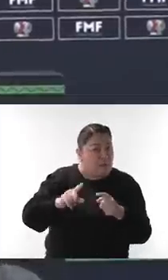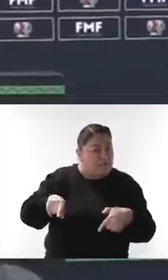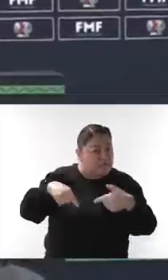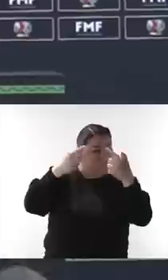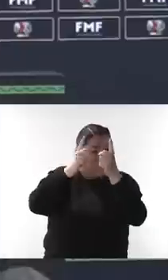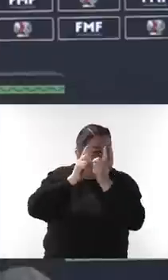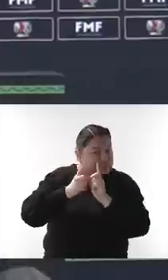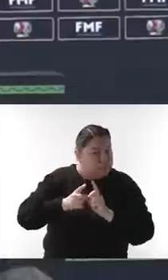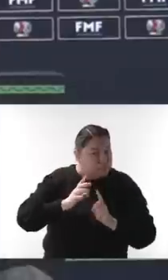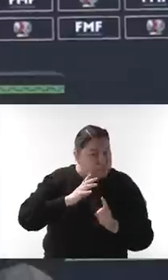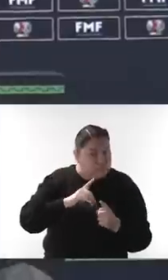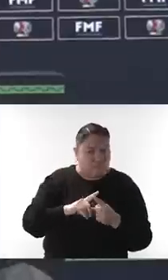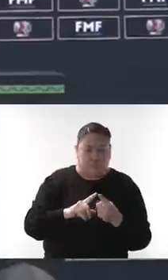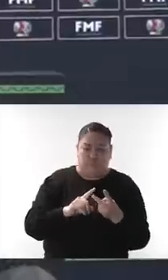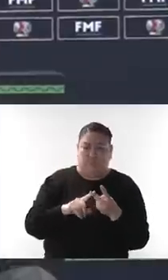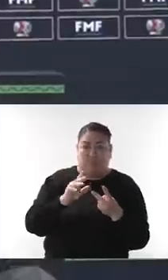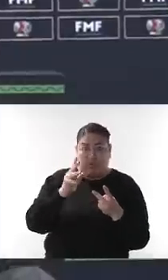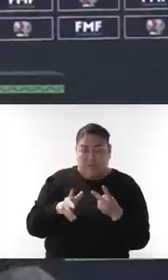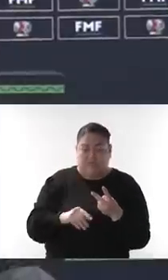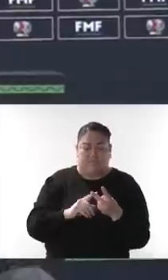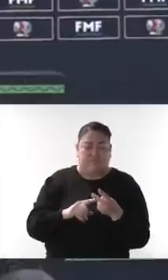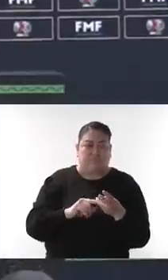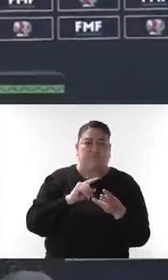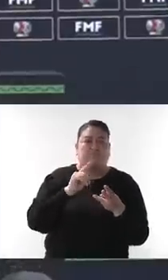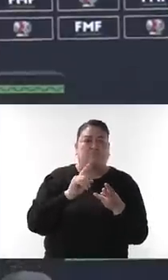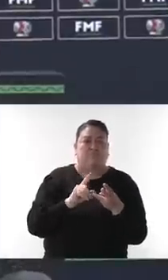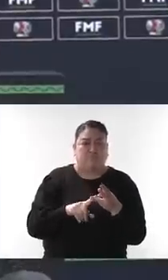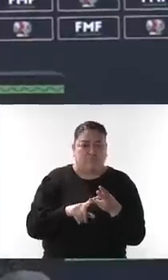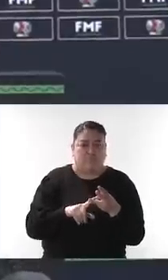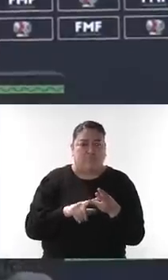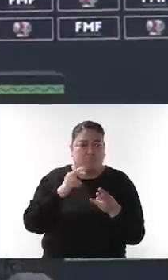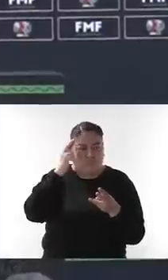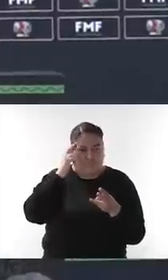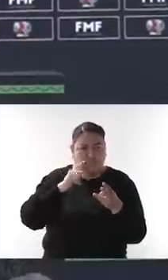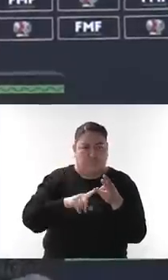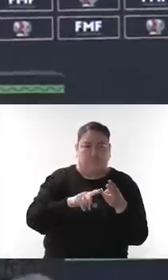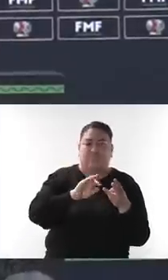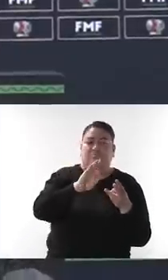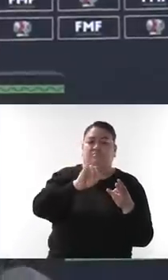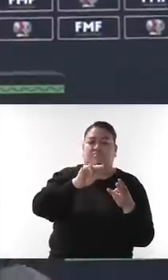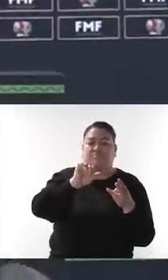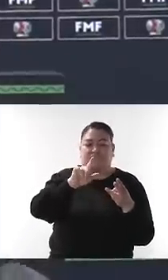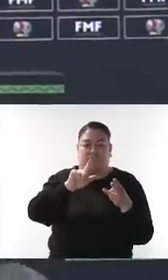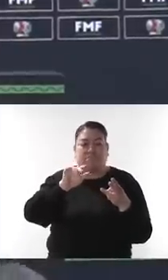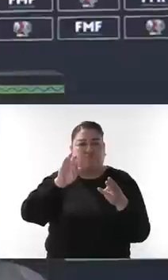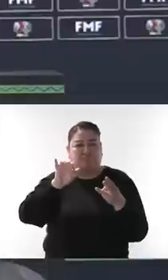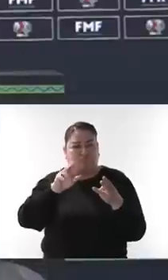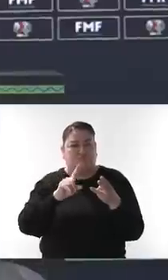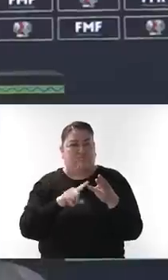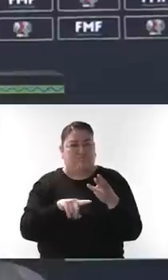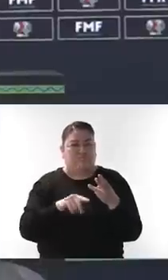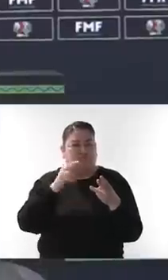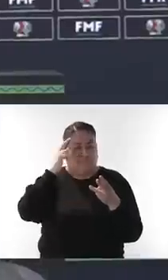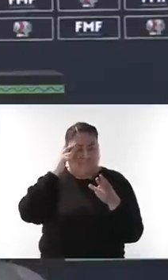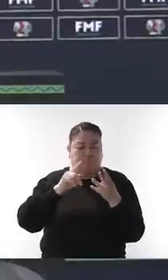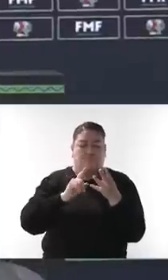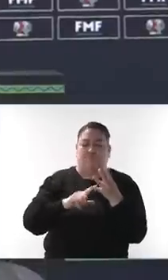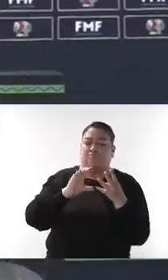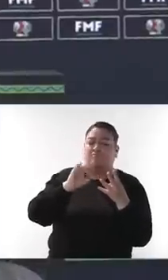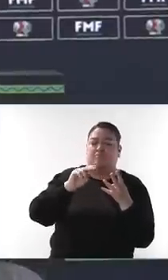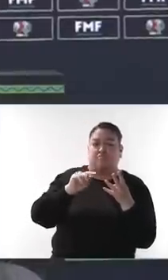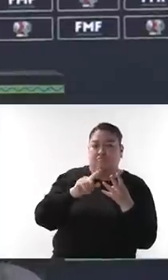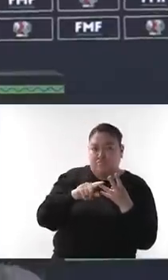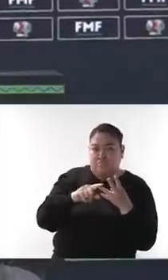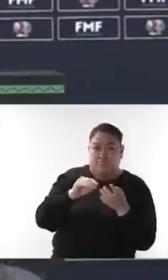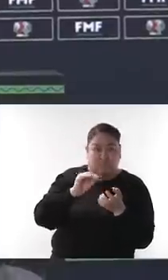torneo binacional, que ya se lanzó este torneo tipo Final Four para clubes de CONCACAF y CONMEBOL. ¿La Libertadores está